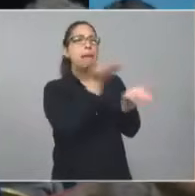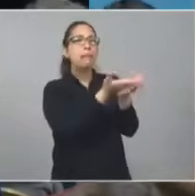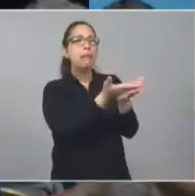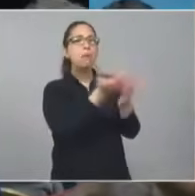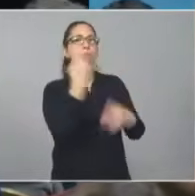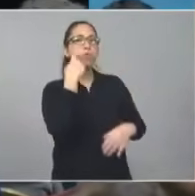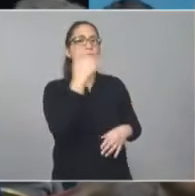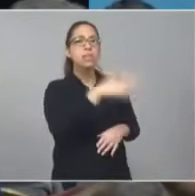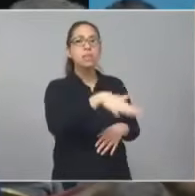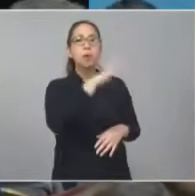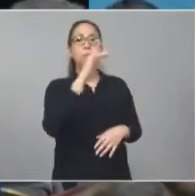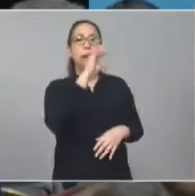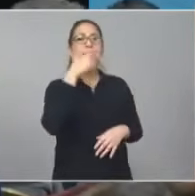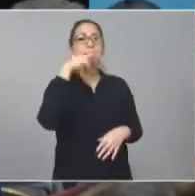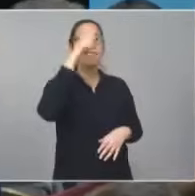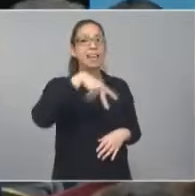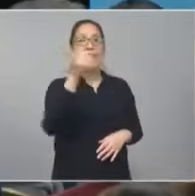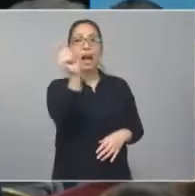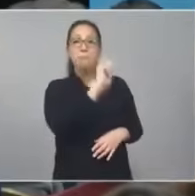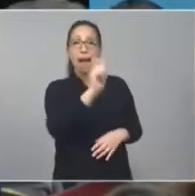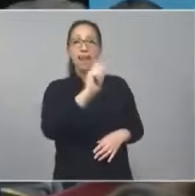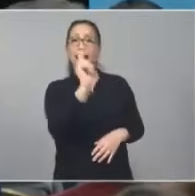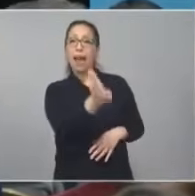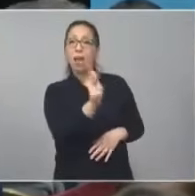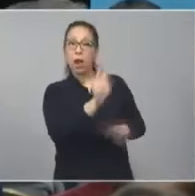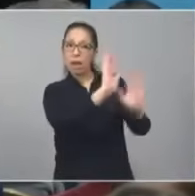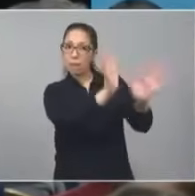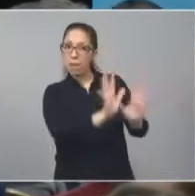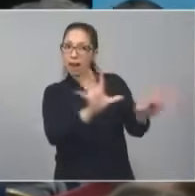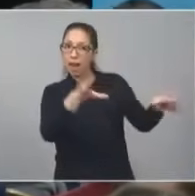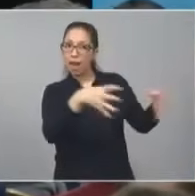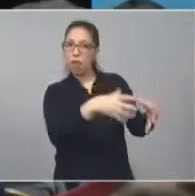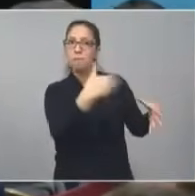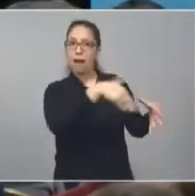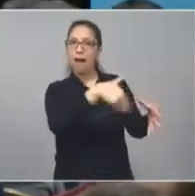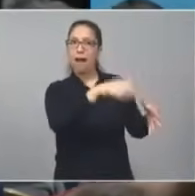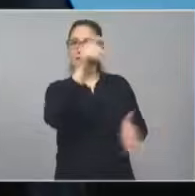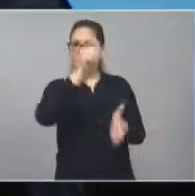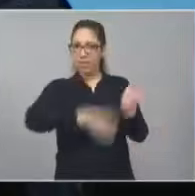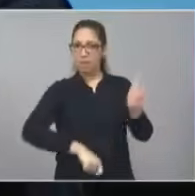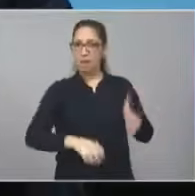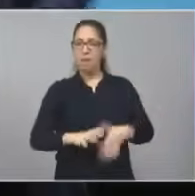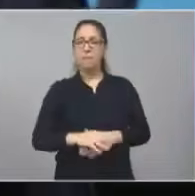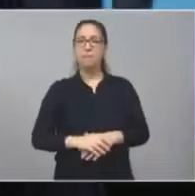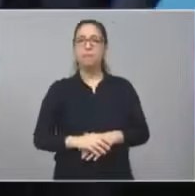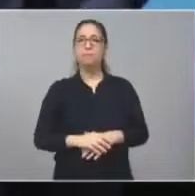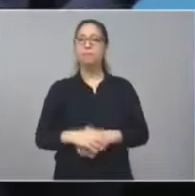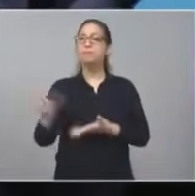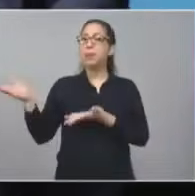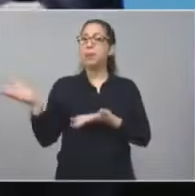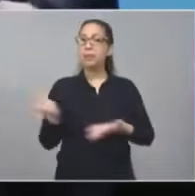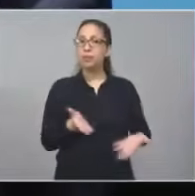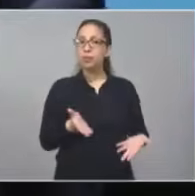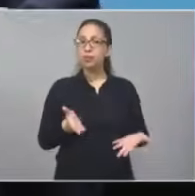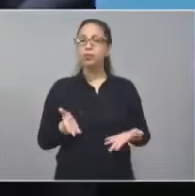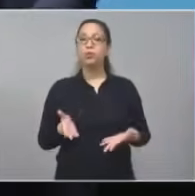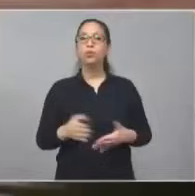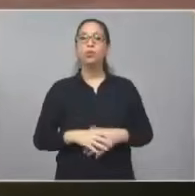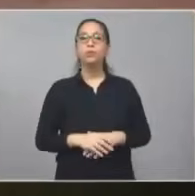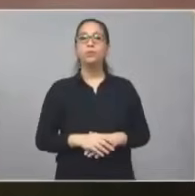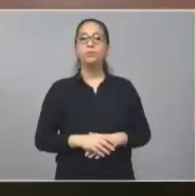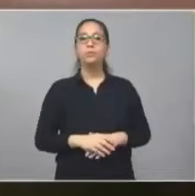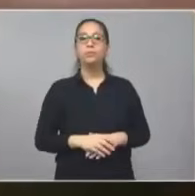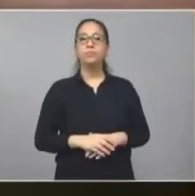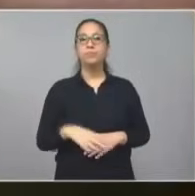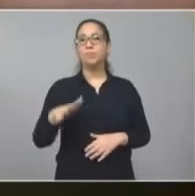a los municipios de Bransen, Campana y Cañuelas que se vayan preparando para firmar. Seguidamente, invitamos